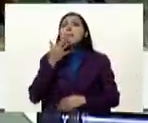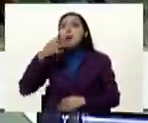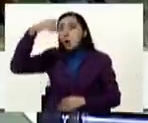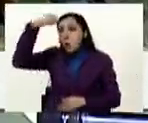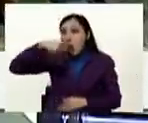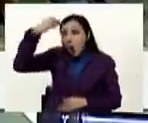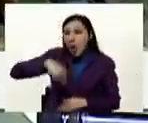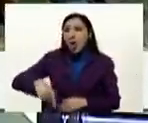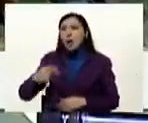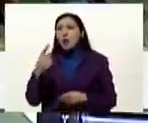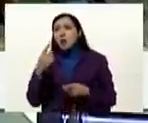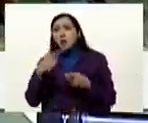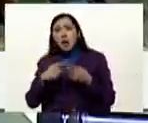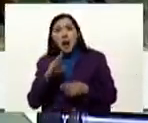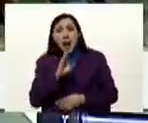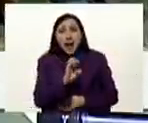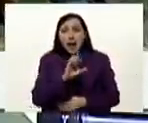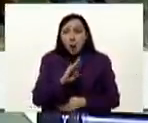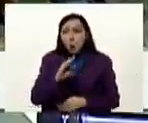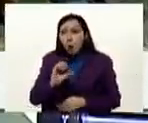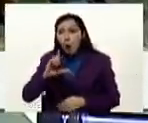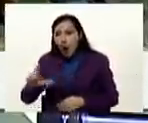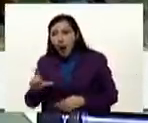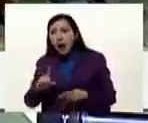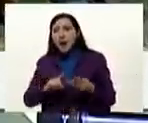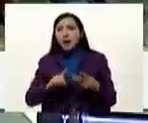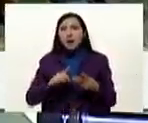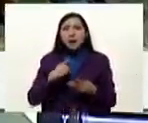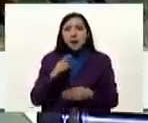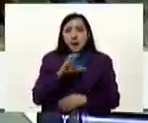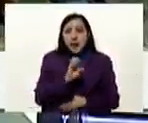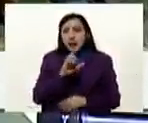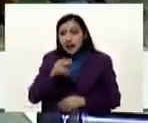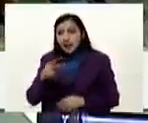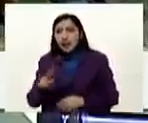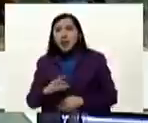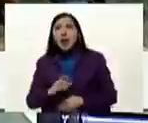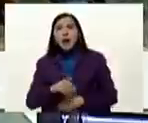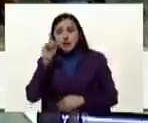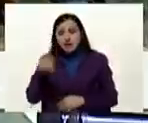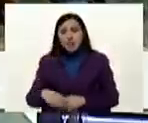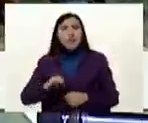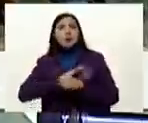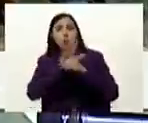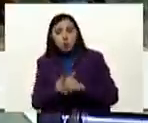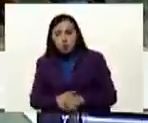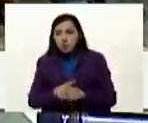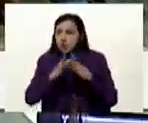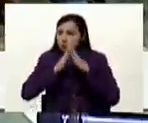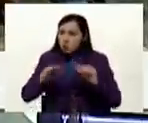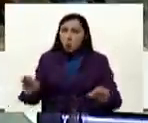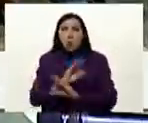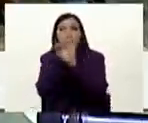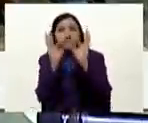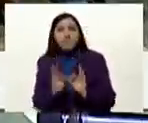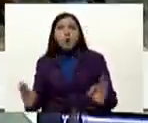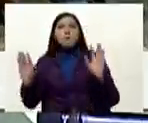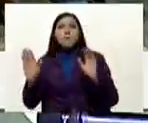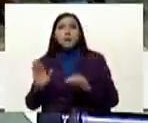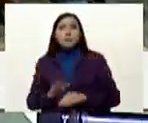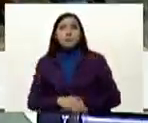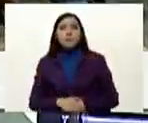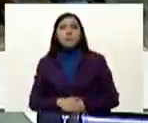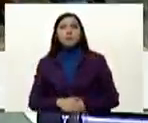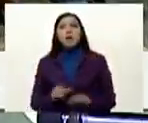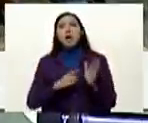ébola, virus de la encefalitis equina venezolana y el coronavirus en toda su cepa. Ha